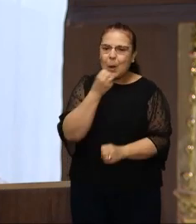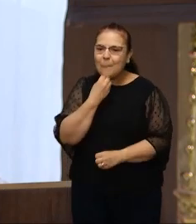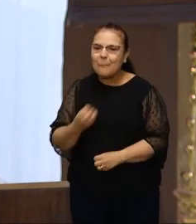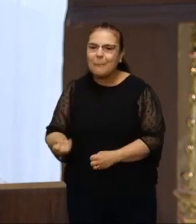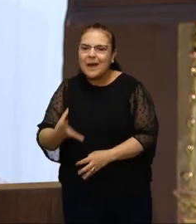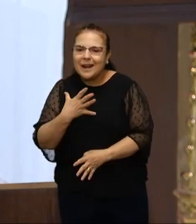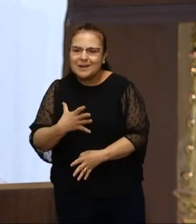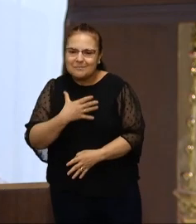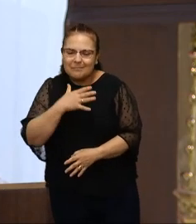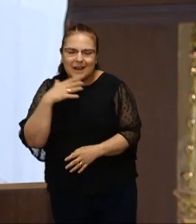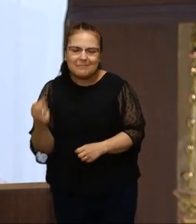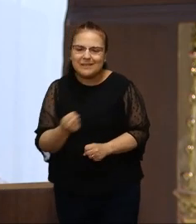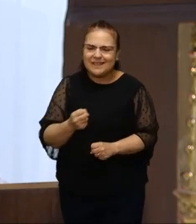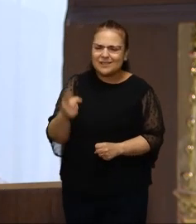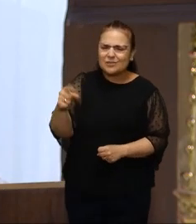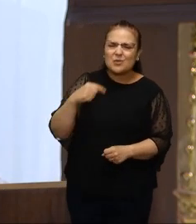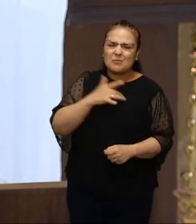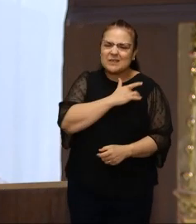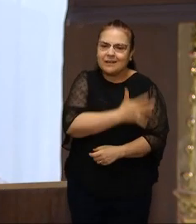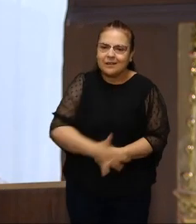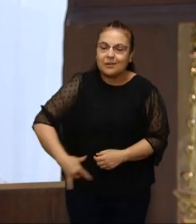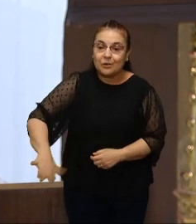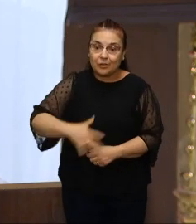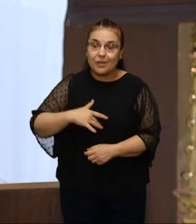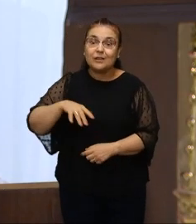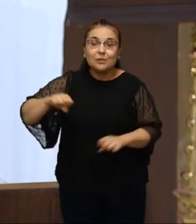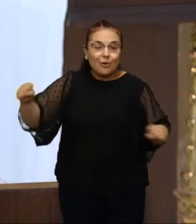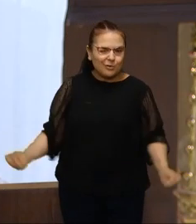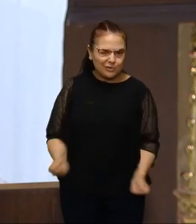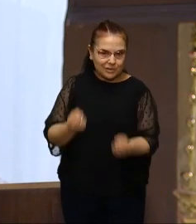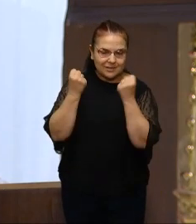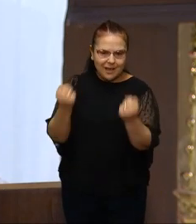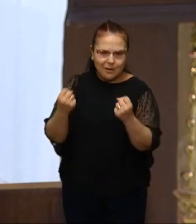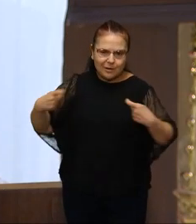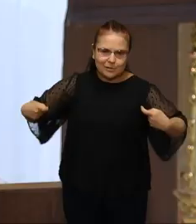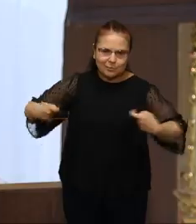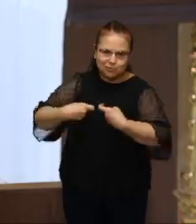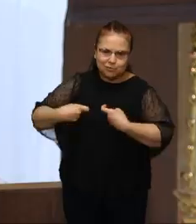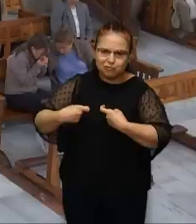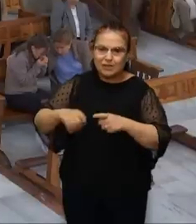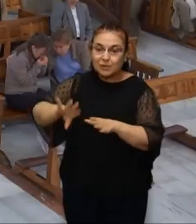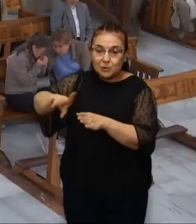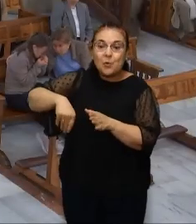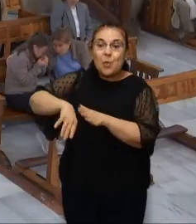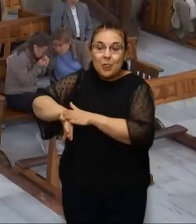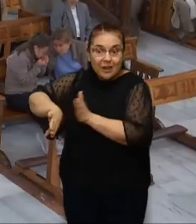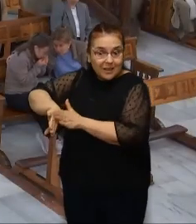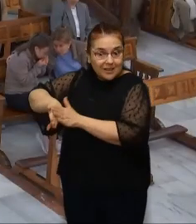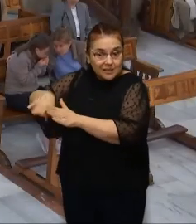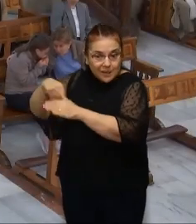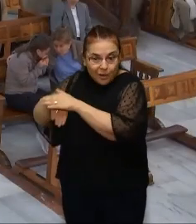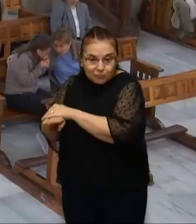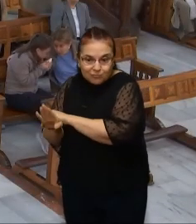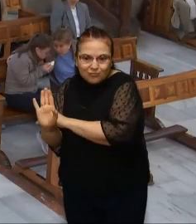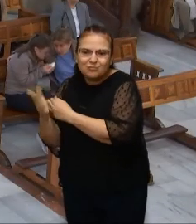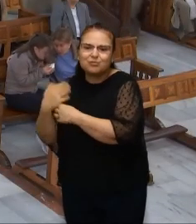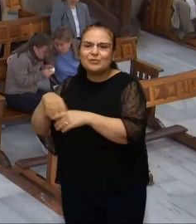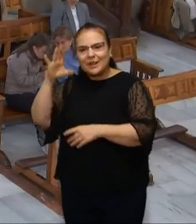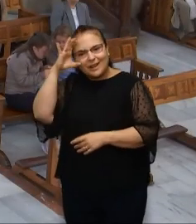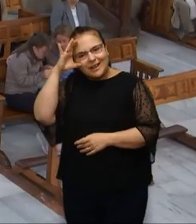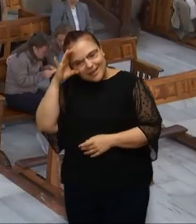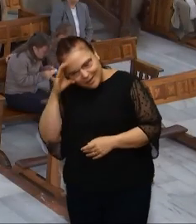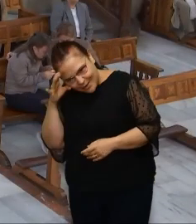misericordia, tú que salvas de los adversarios a quien se refugia a tu derecha. Inclina el oído